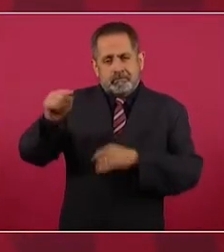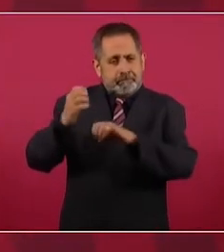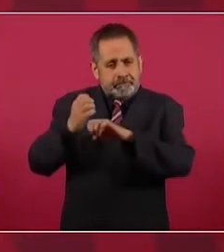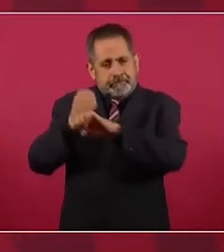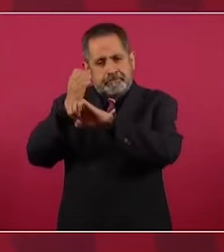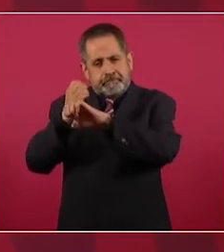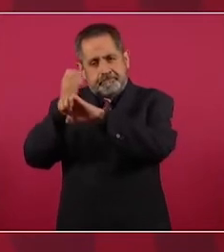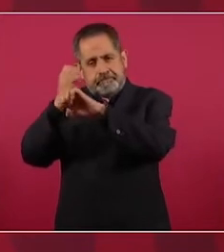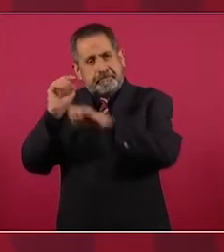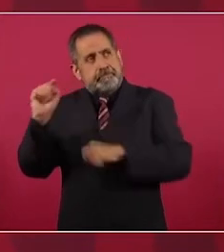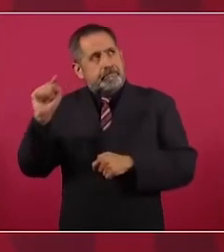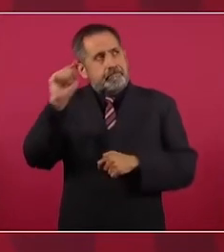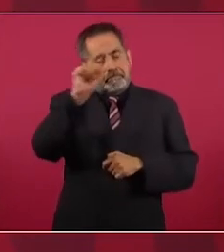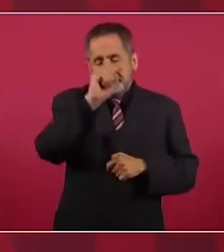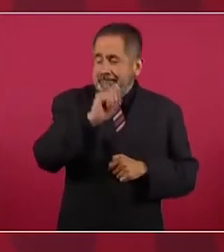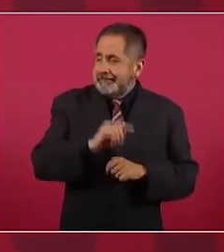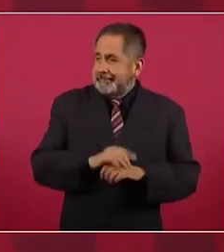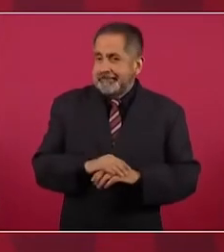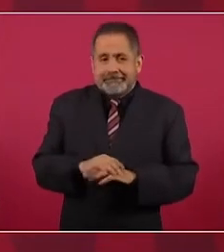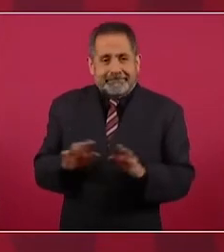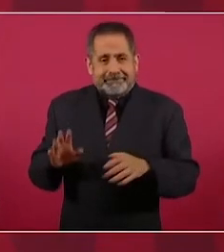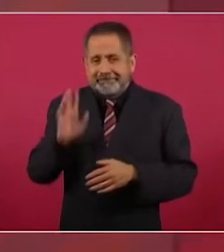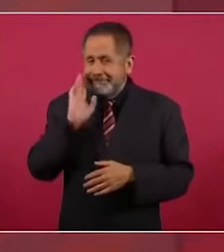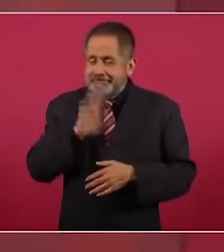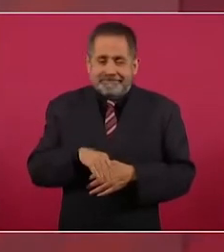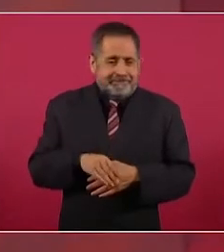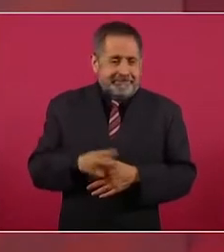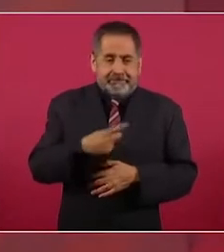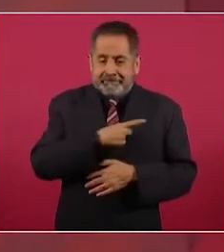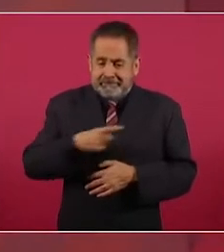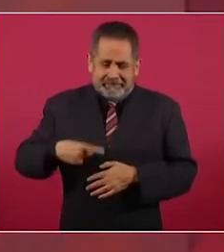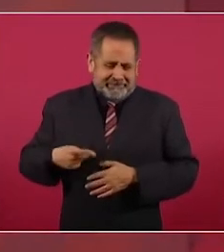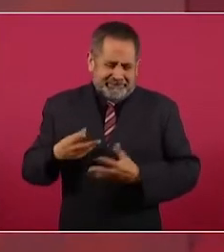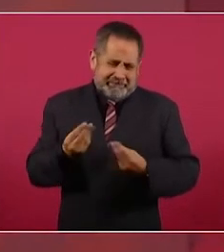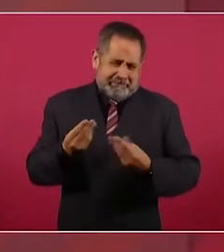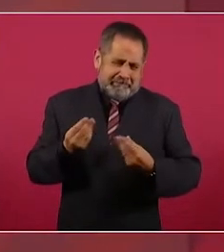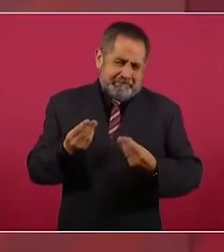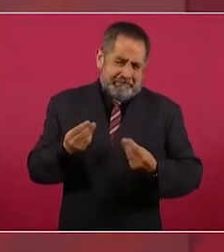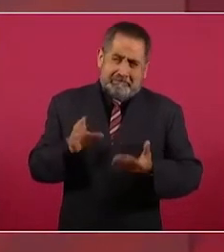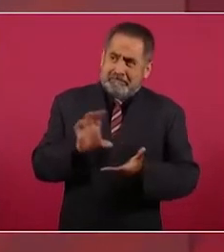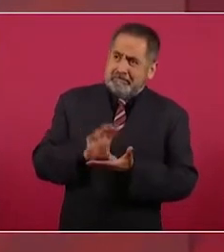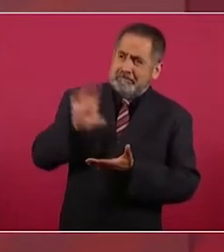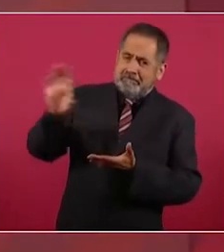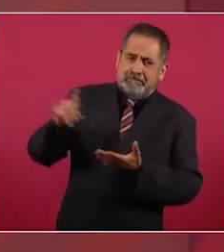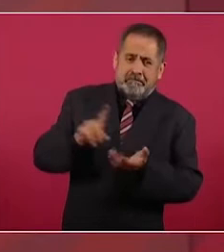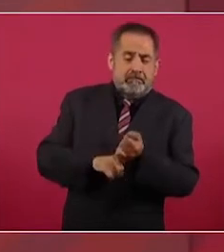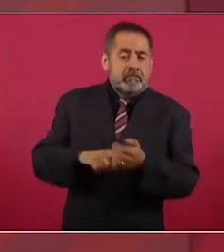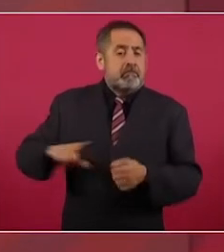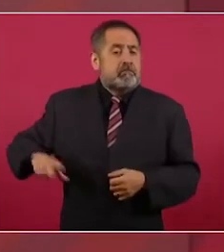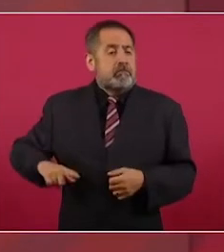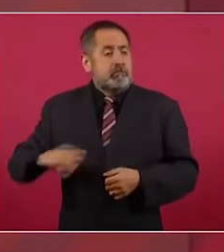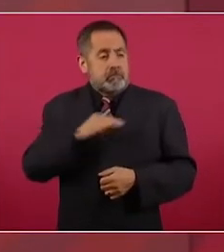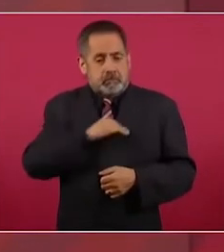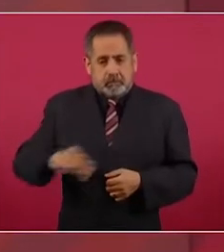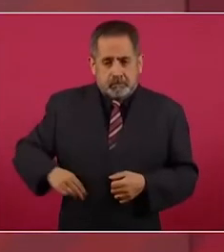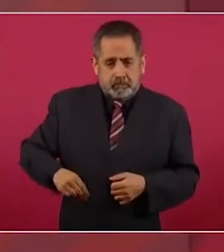estatales quedaron endeudados por completo, gobiernos